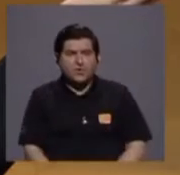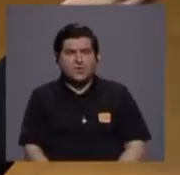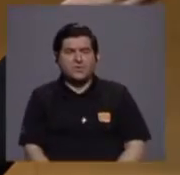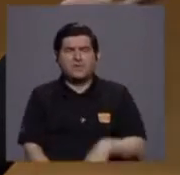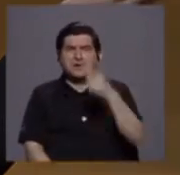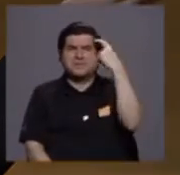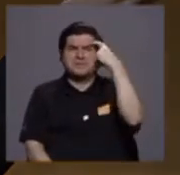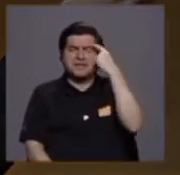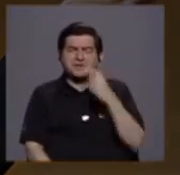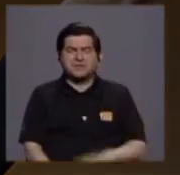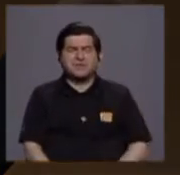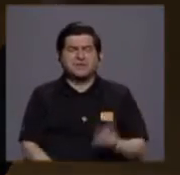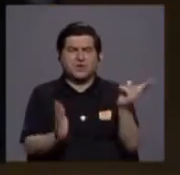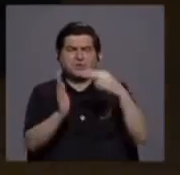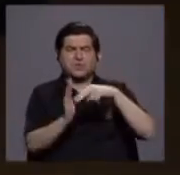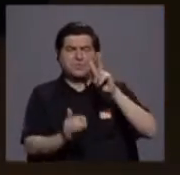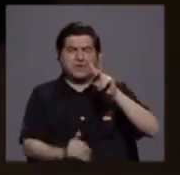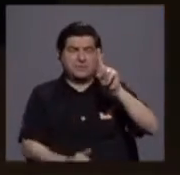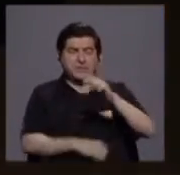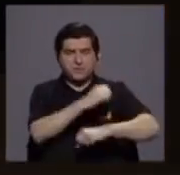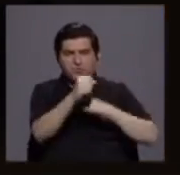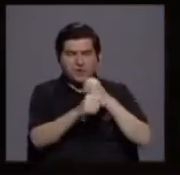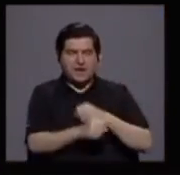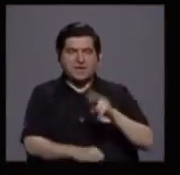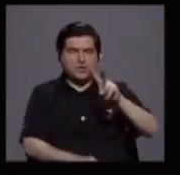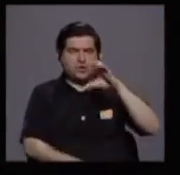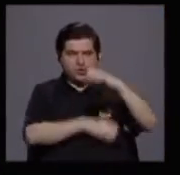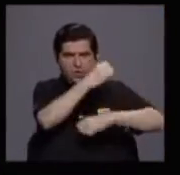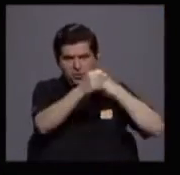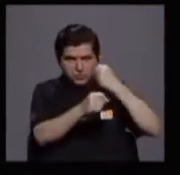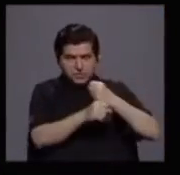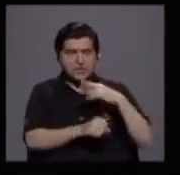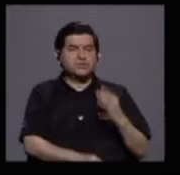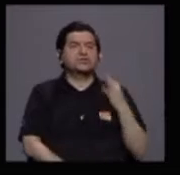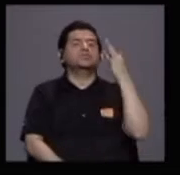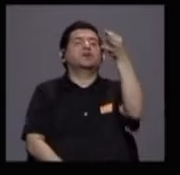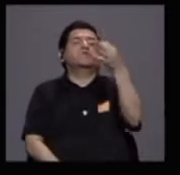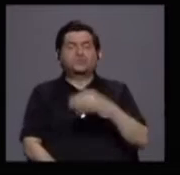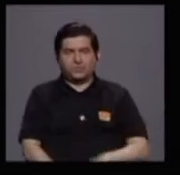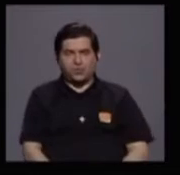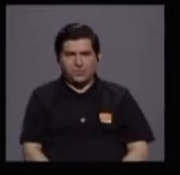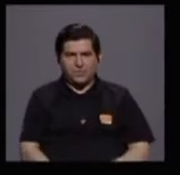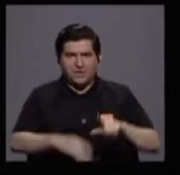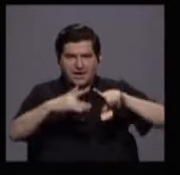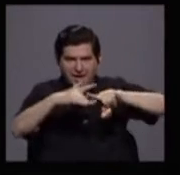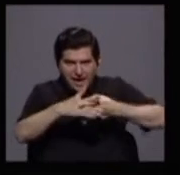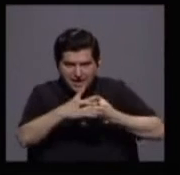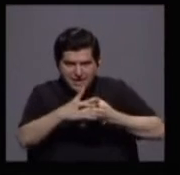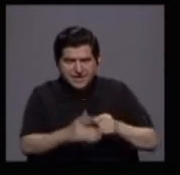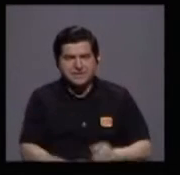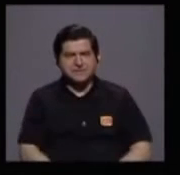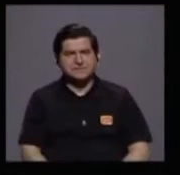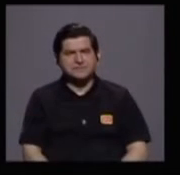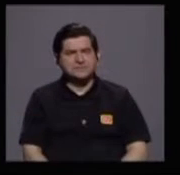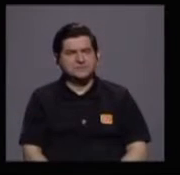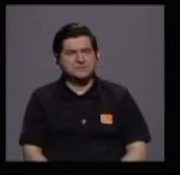2021, el año del Bicentenario, y hacia adelante, porque a principios de